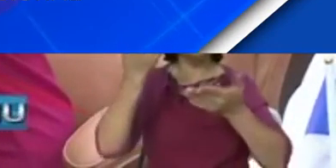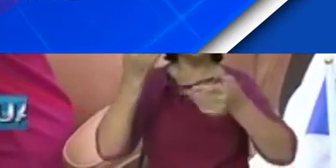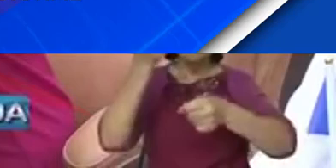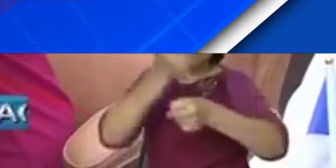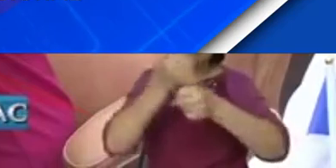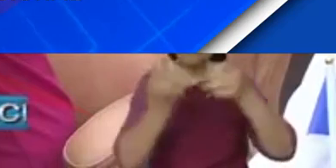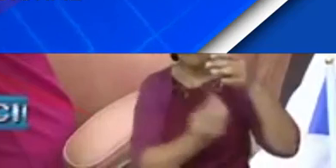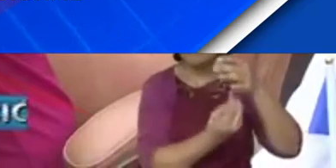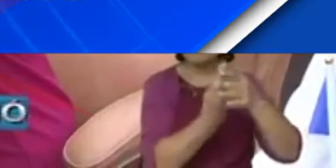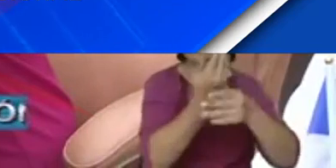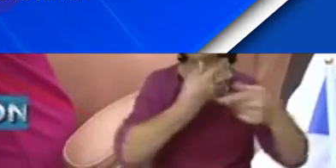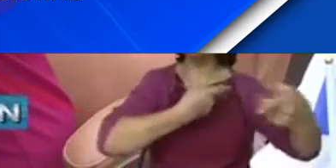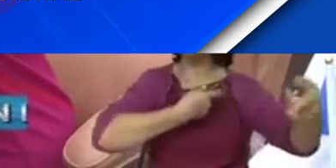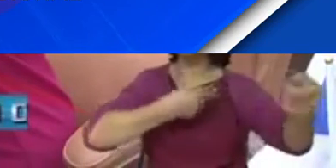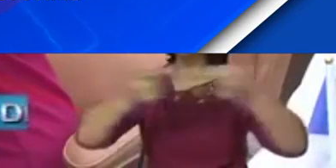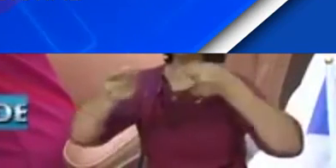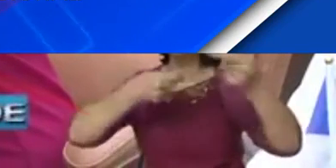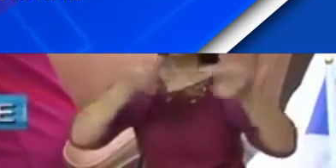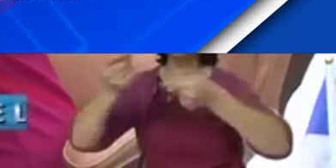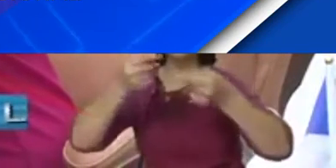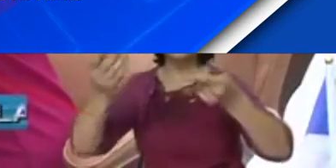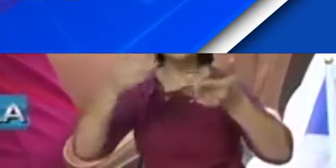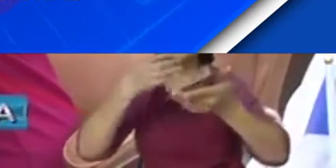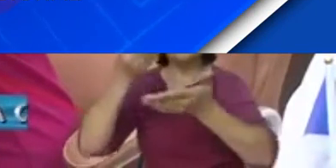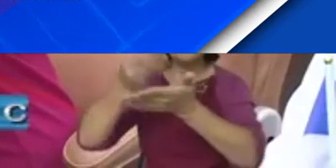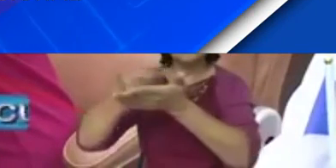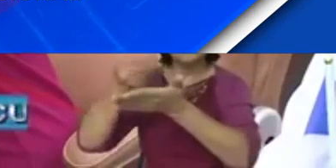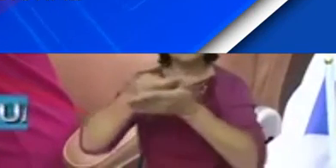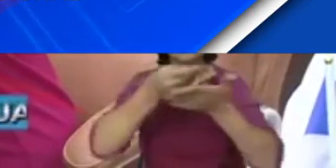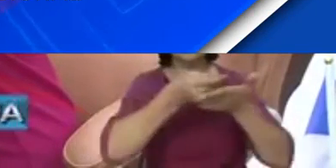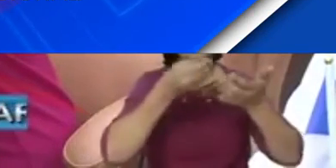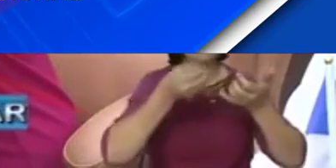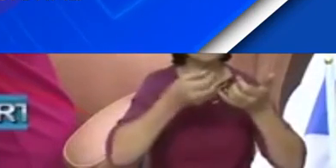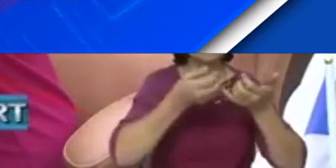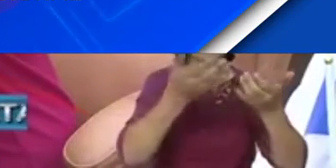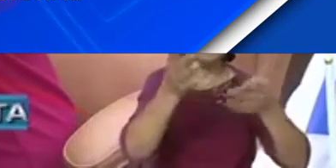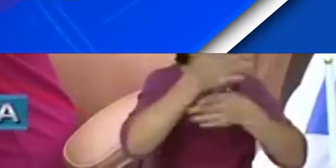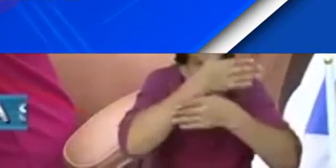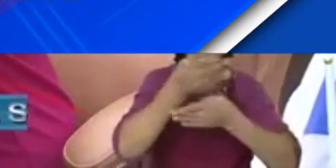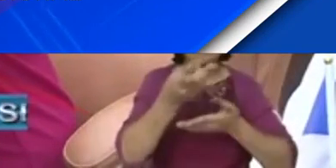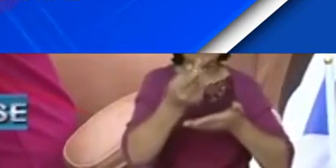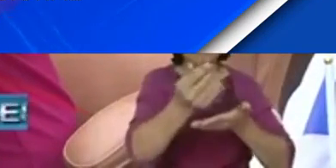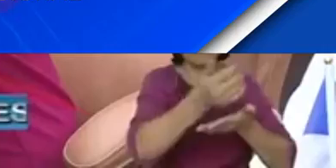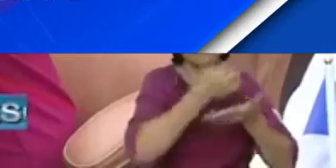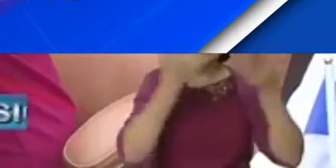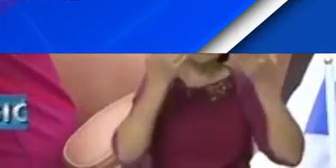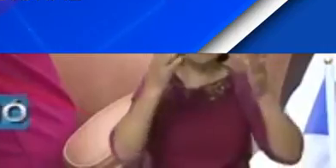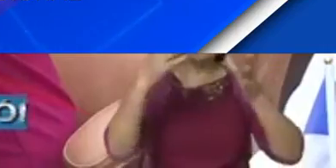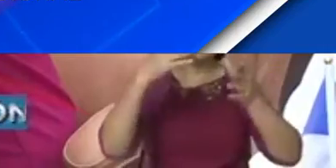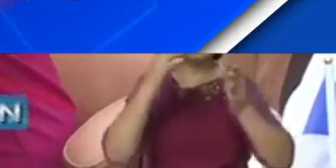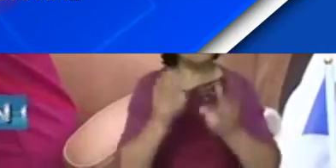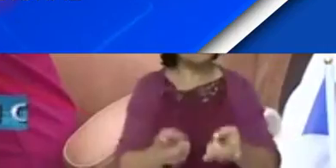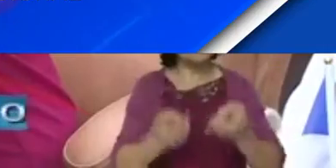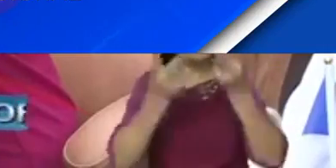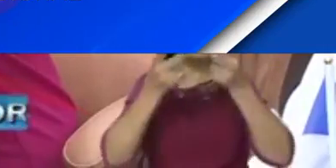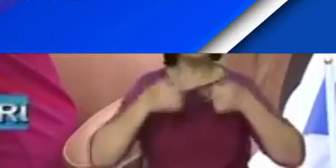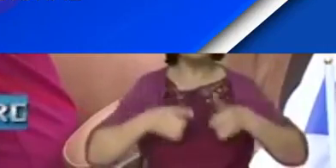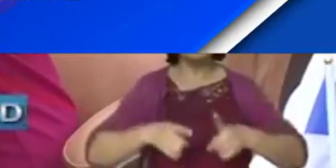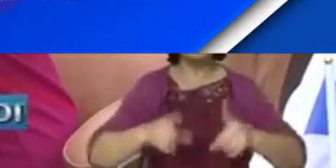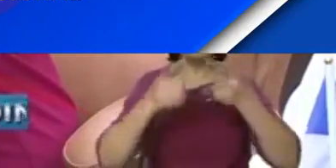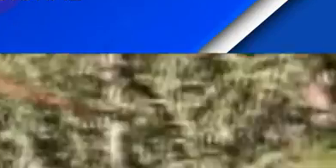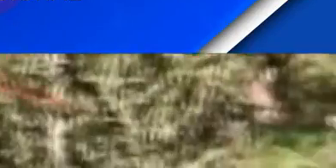productividad, comercialización, consumo y distribución de ingresos, bienes para una vida digna y